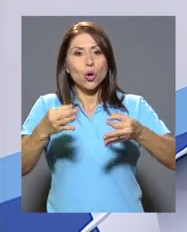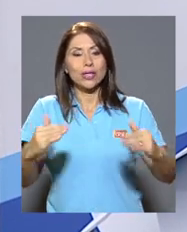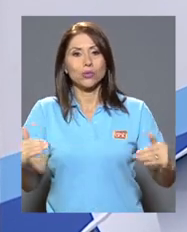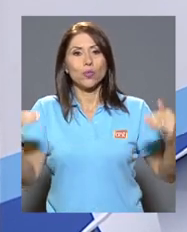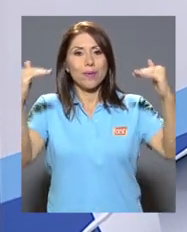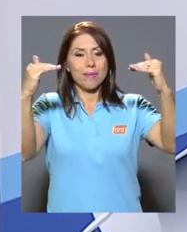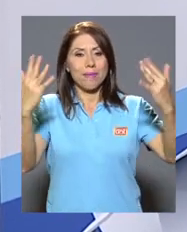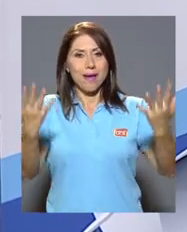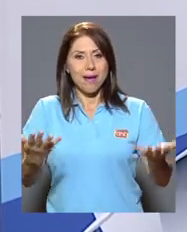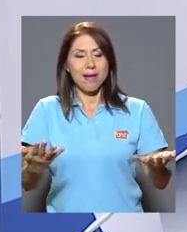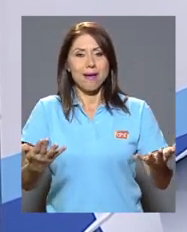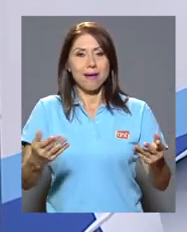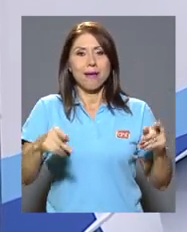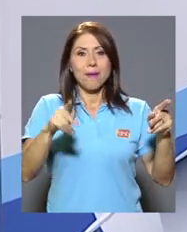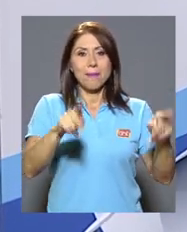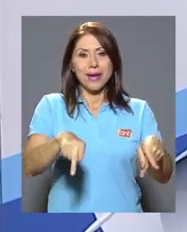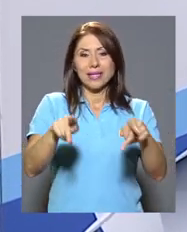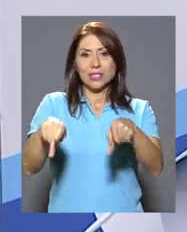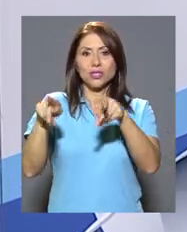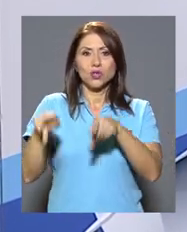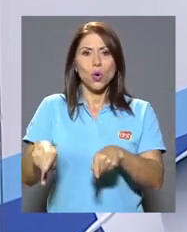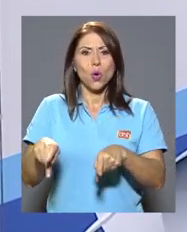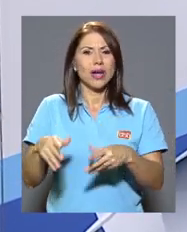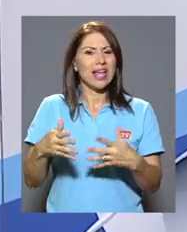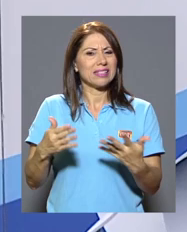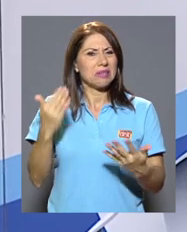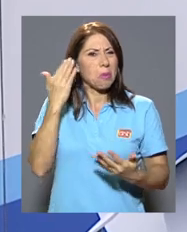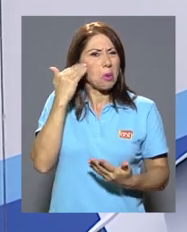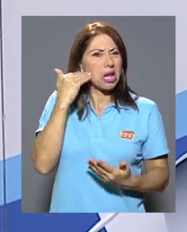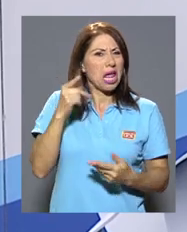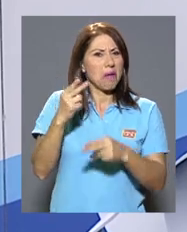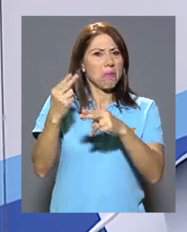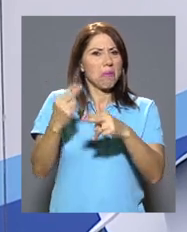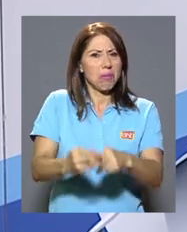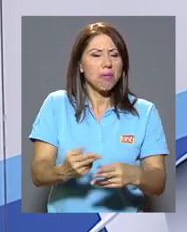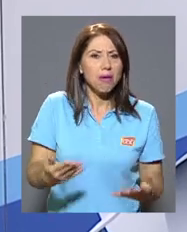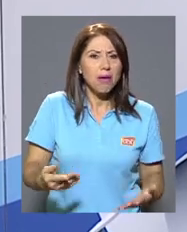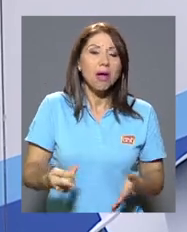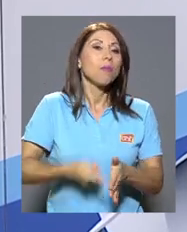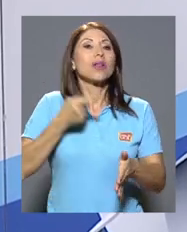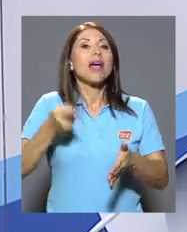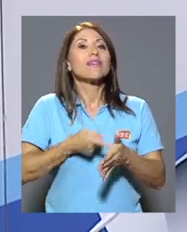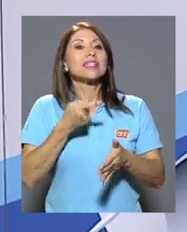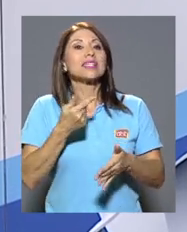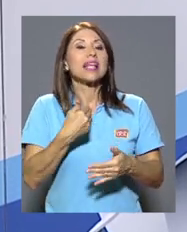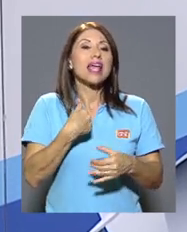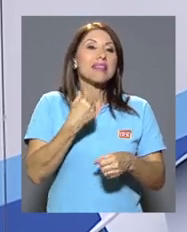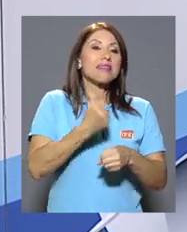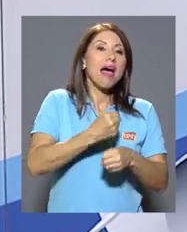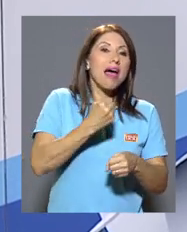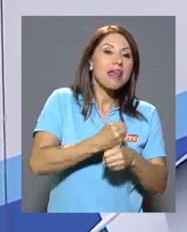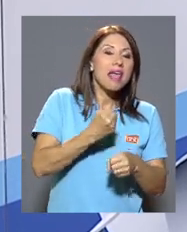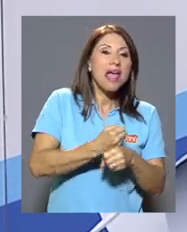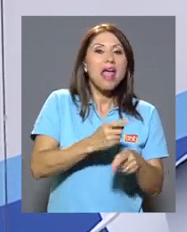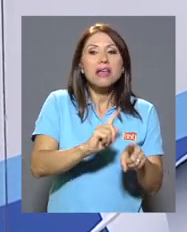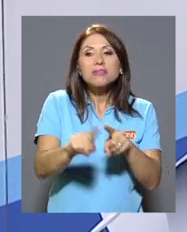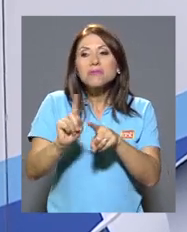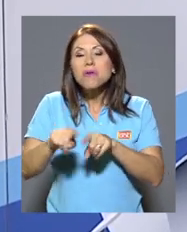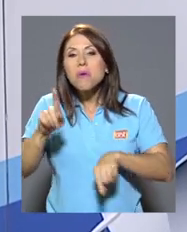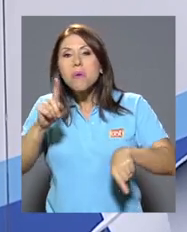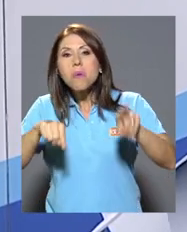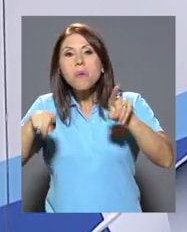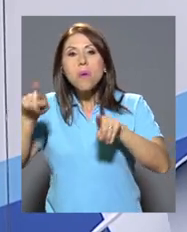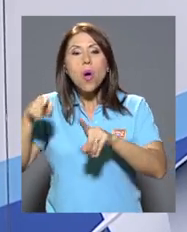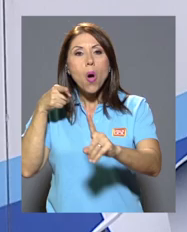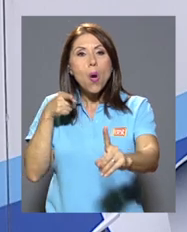personas en función de qué porque a veces hay tareas en cargos objetivos